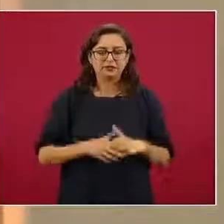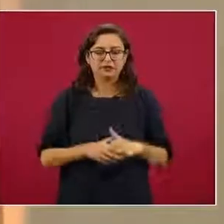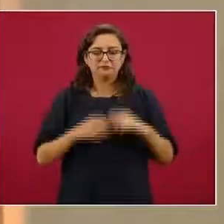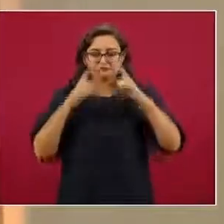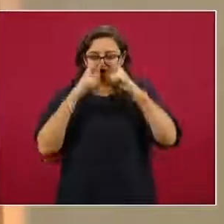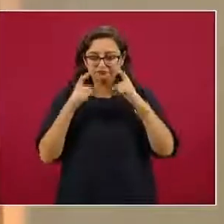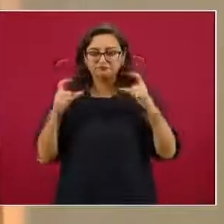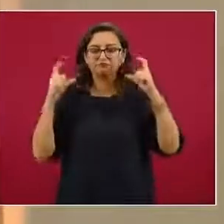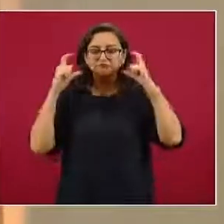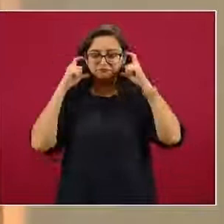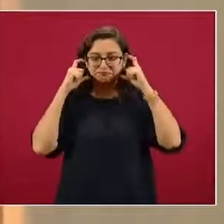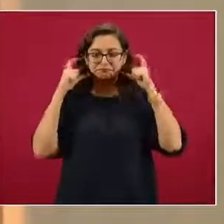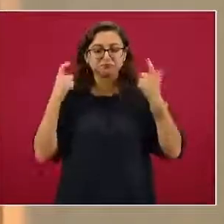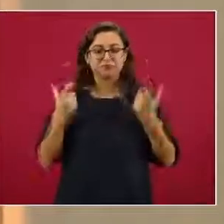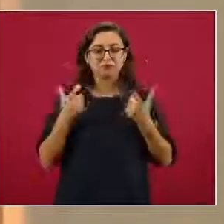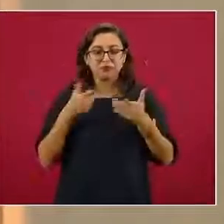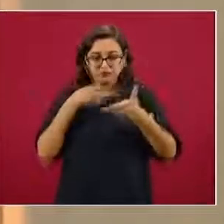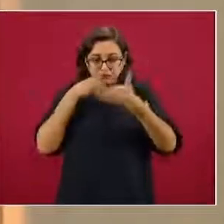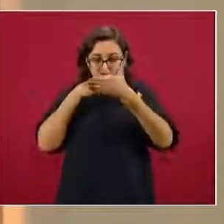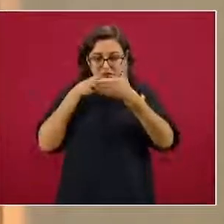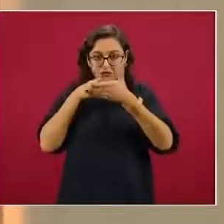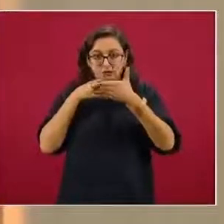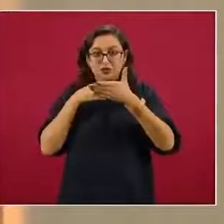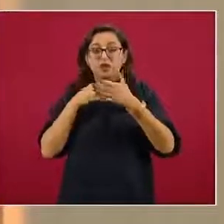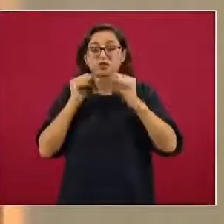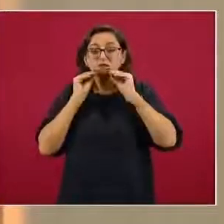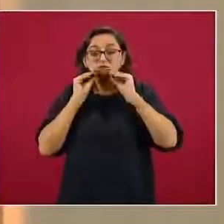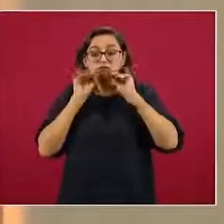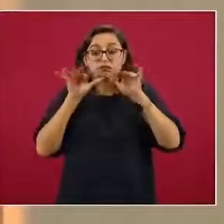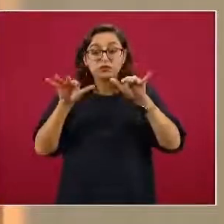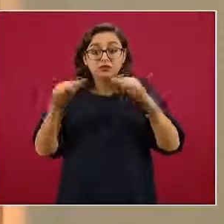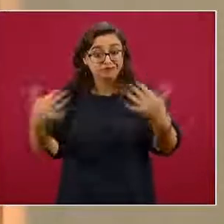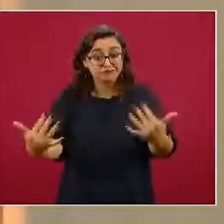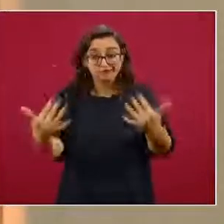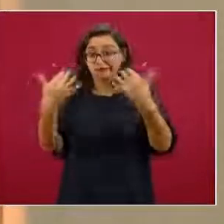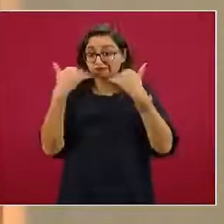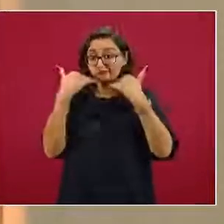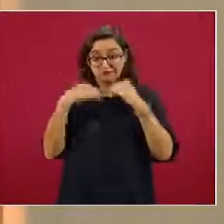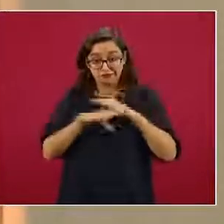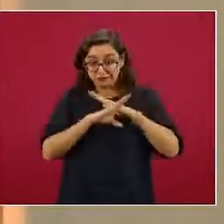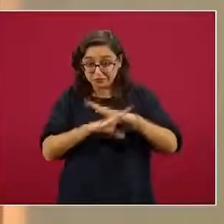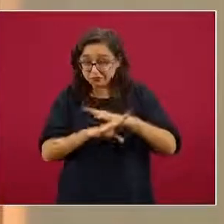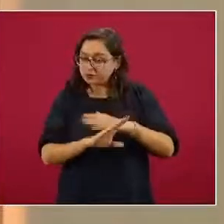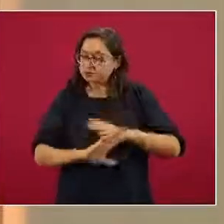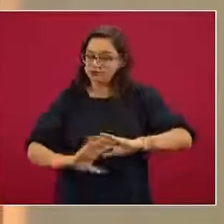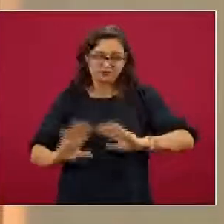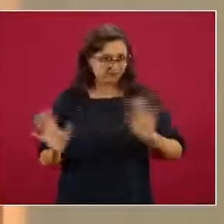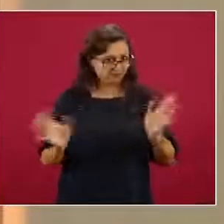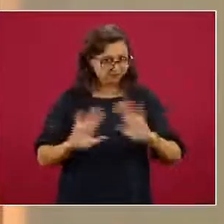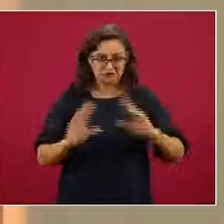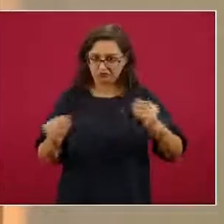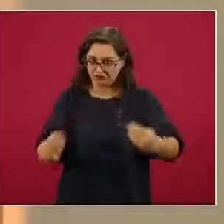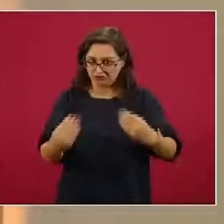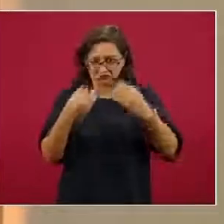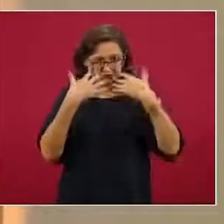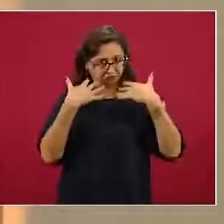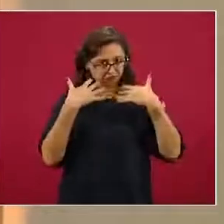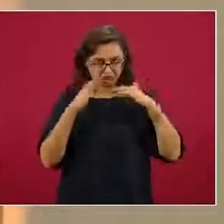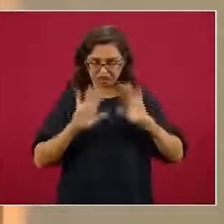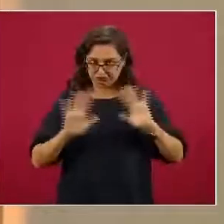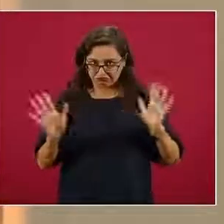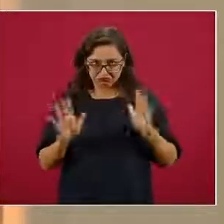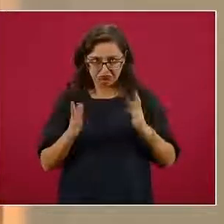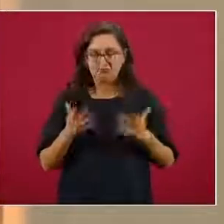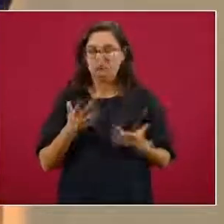el cubrebocas, mecanismo de contención, a la salida, no a la llegada de las partículas líquidas o de los virus, a la